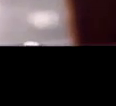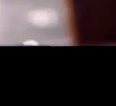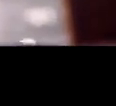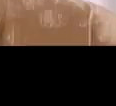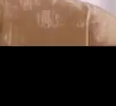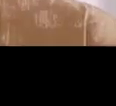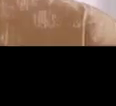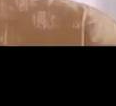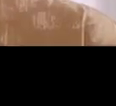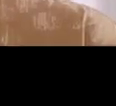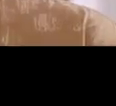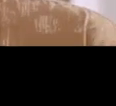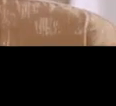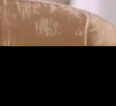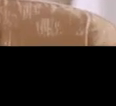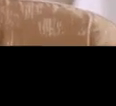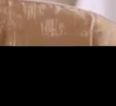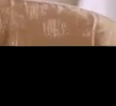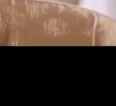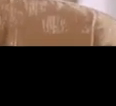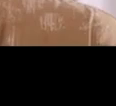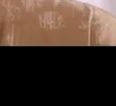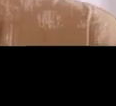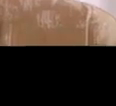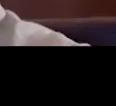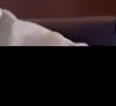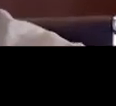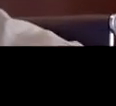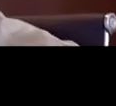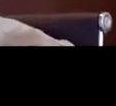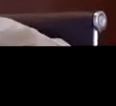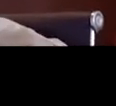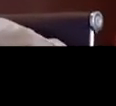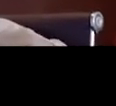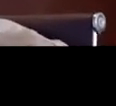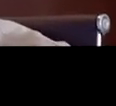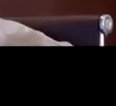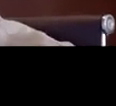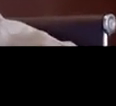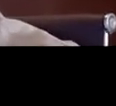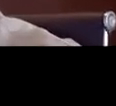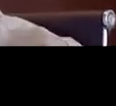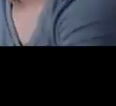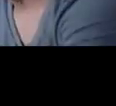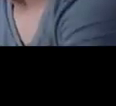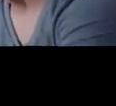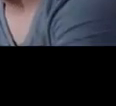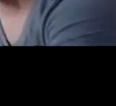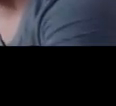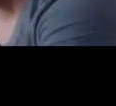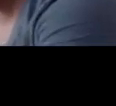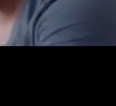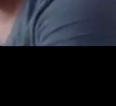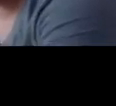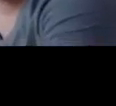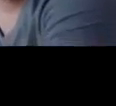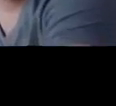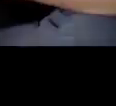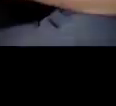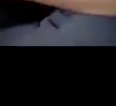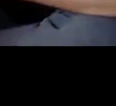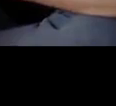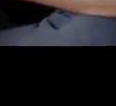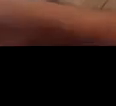Adiós estrés. Ni un día más sufriendo. No más. No más. Hasta nunca